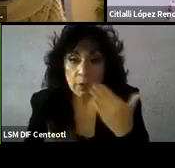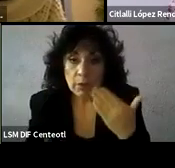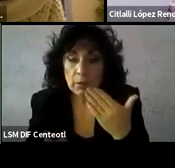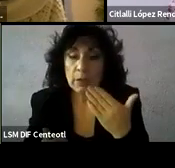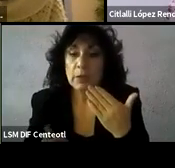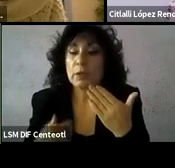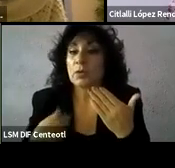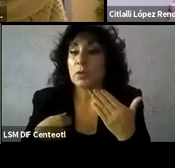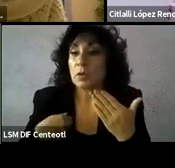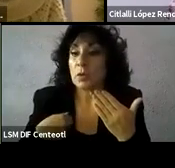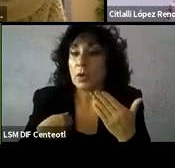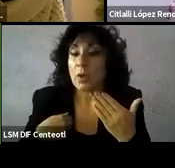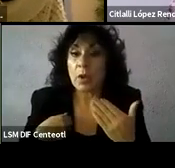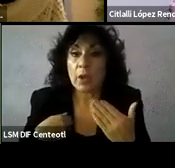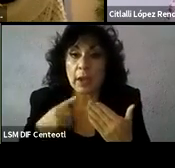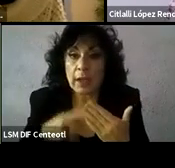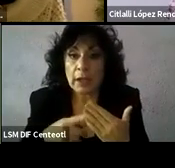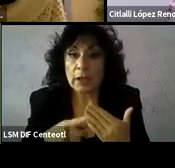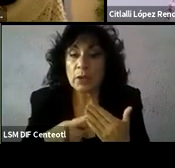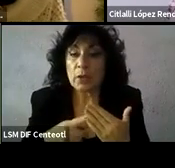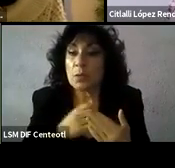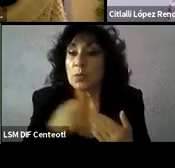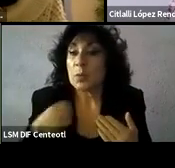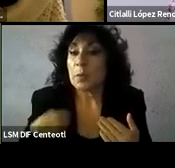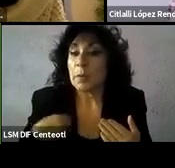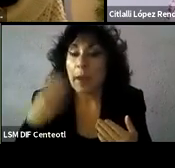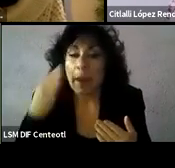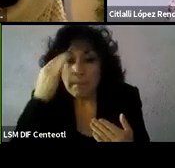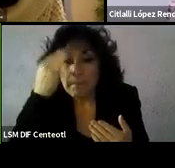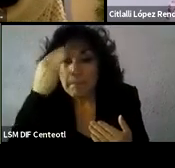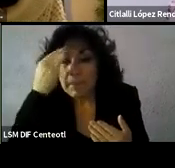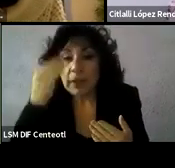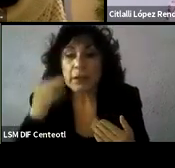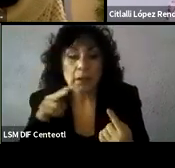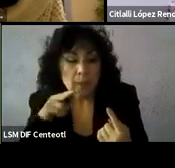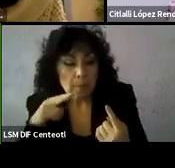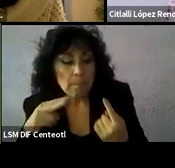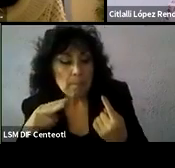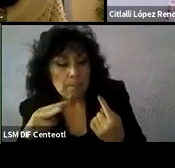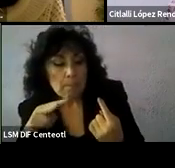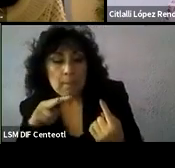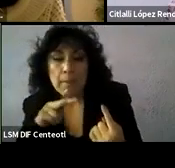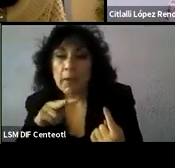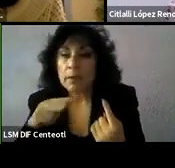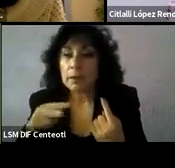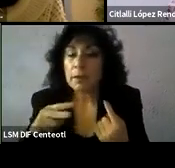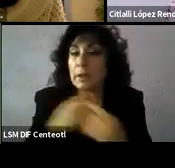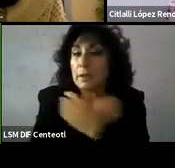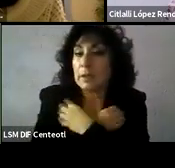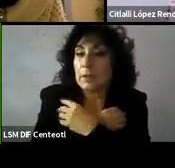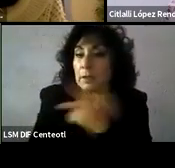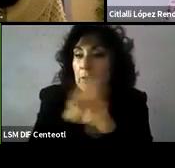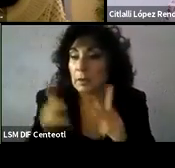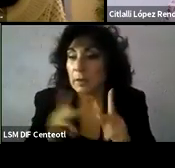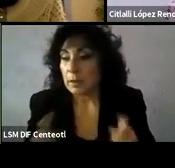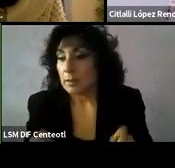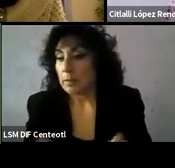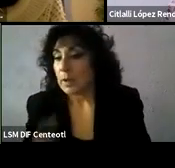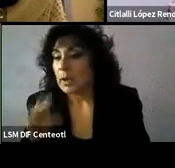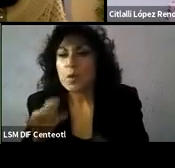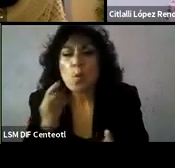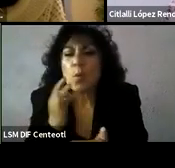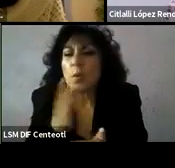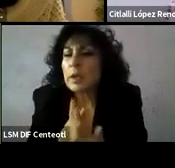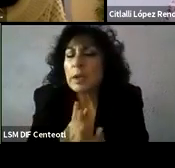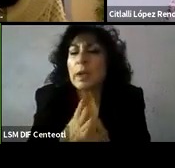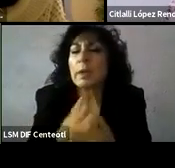perspectiva la educación para la paz. ¿Por qué? Porque la perspectiva no se reduce a mejorar las relaciones entre las personas,